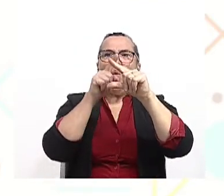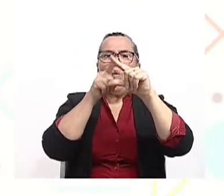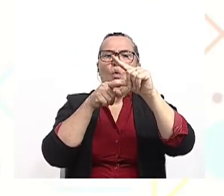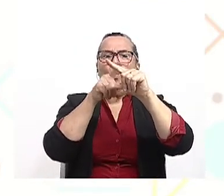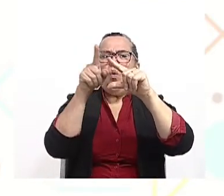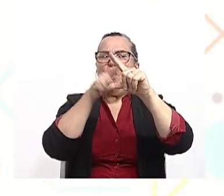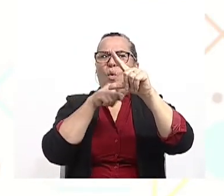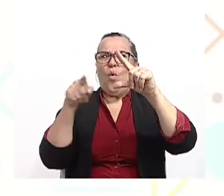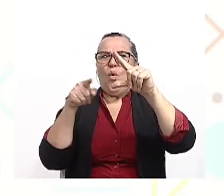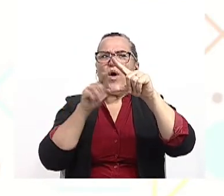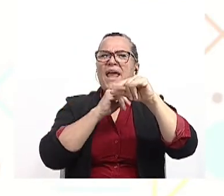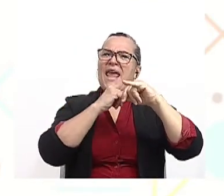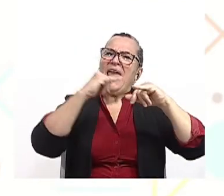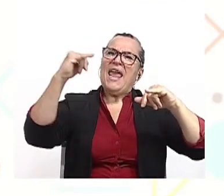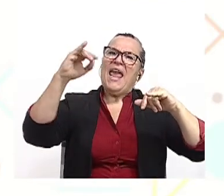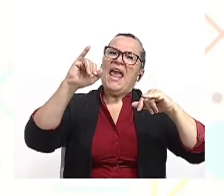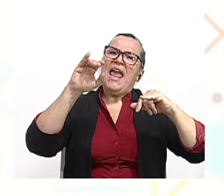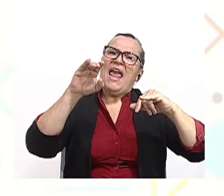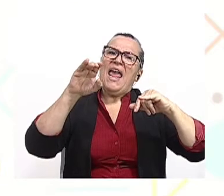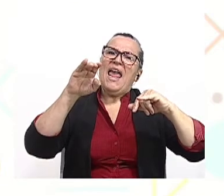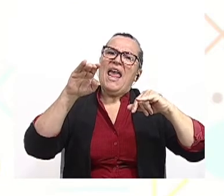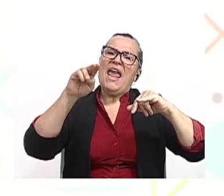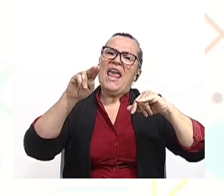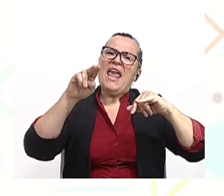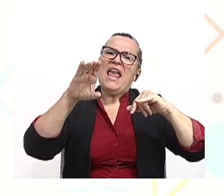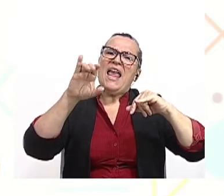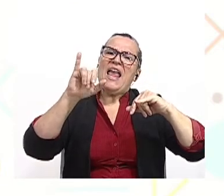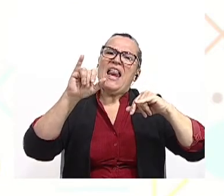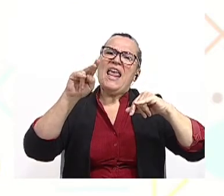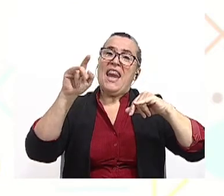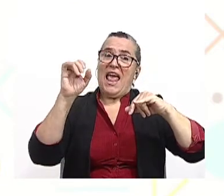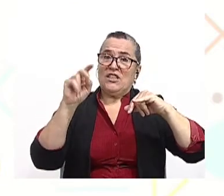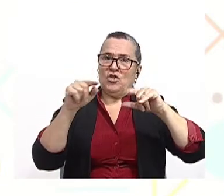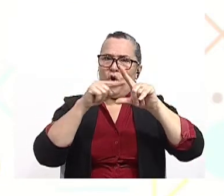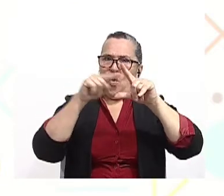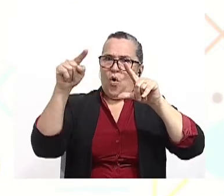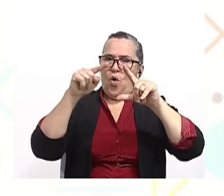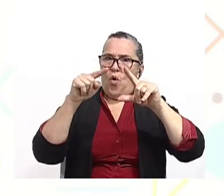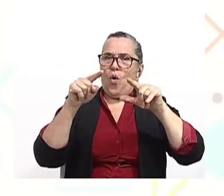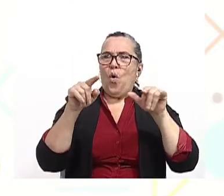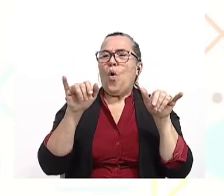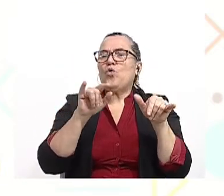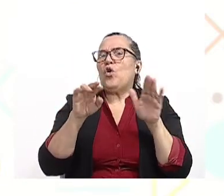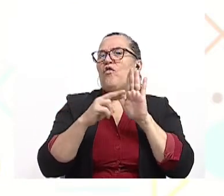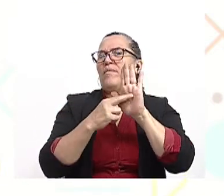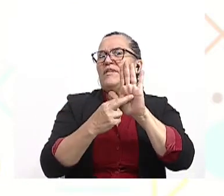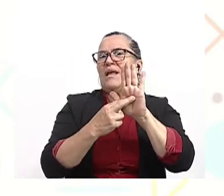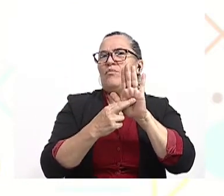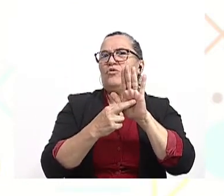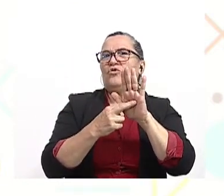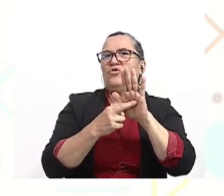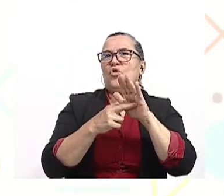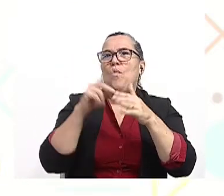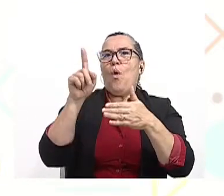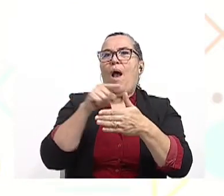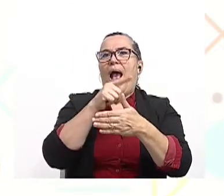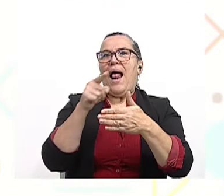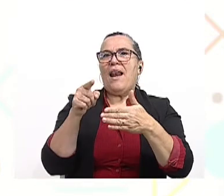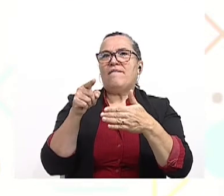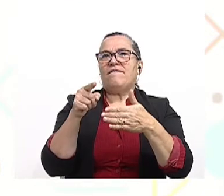se forma con el eje X y la recta, pero por ser correspondiente lo vamos a representar como alfa en este caso